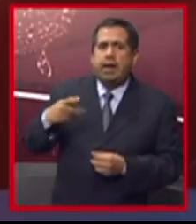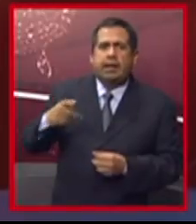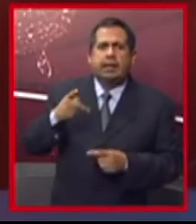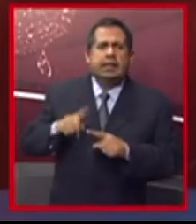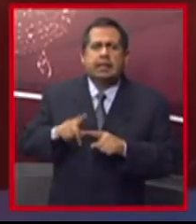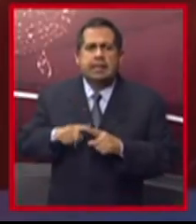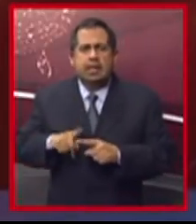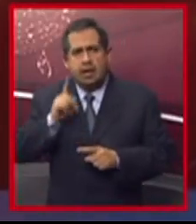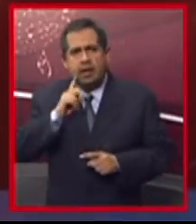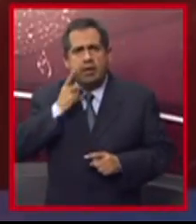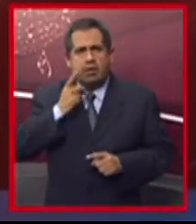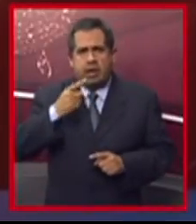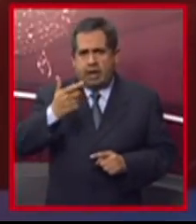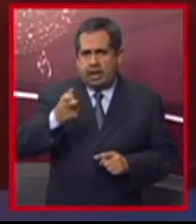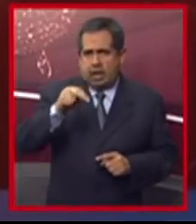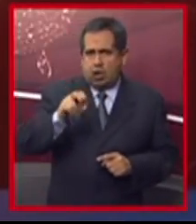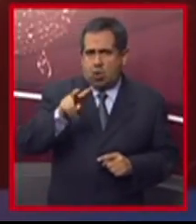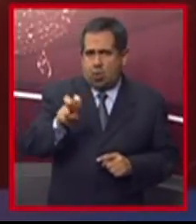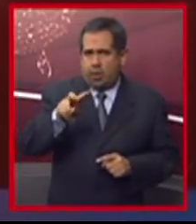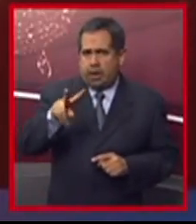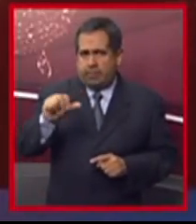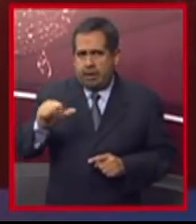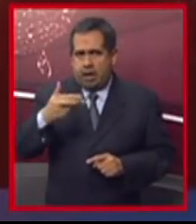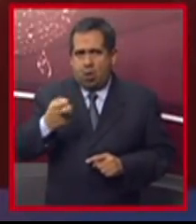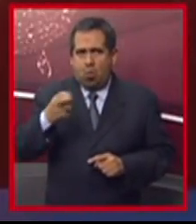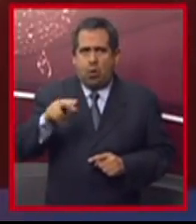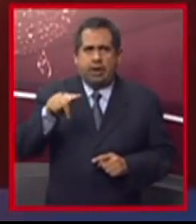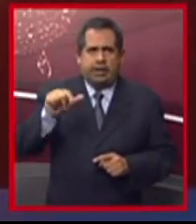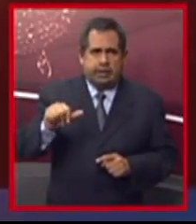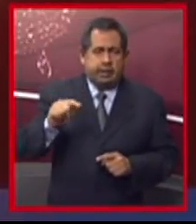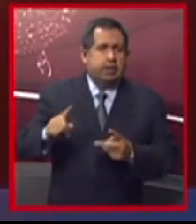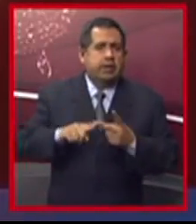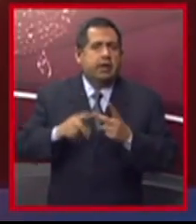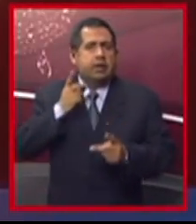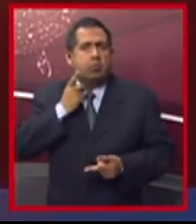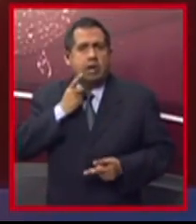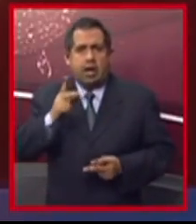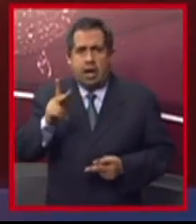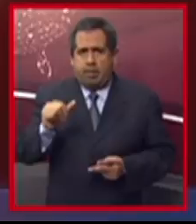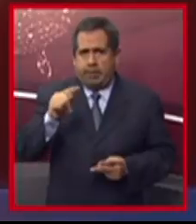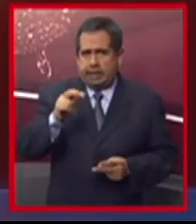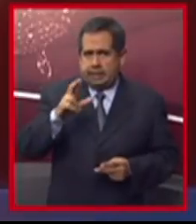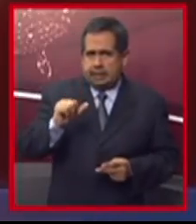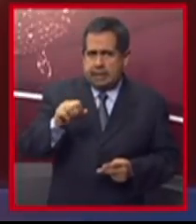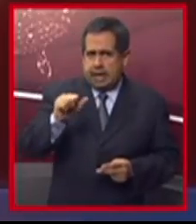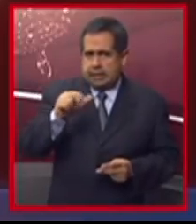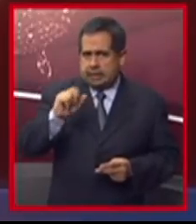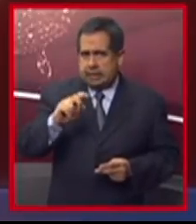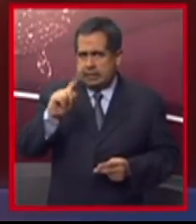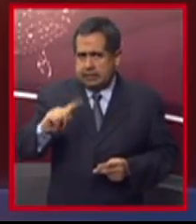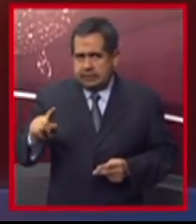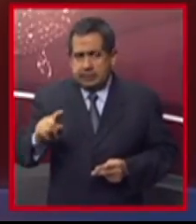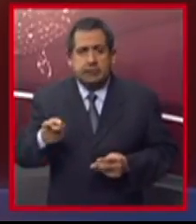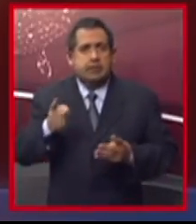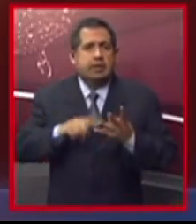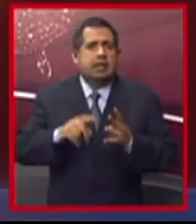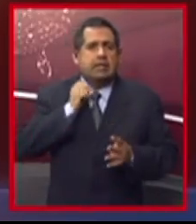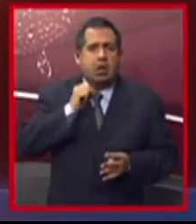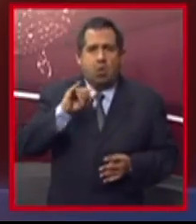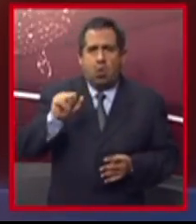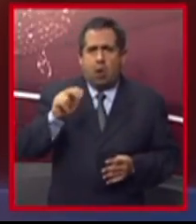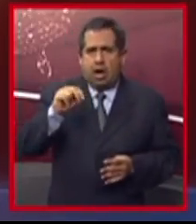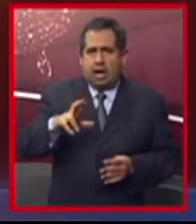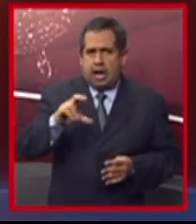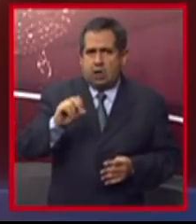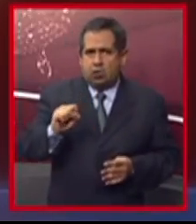Por el PAN están la diputada Genoveva Huerta Villegas, diputada Patricia Sánchez Carrillo, senador